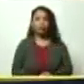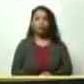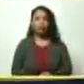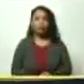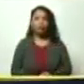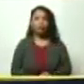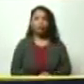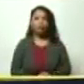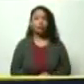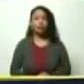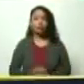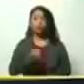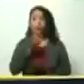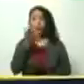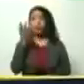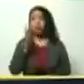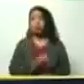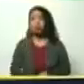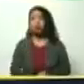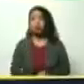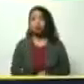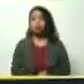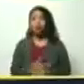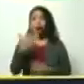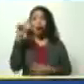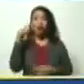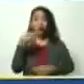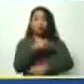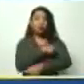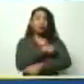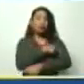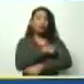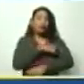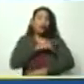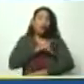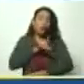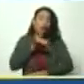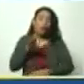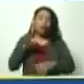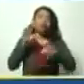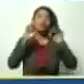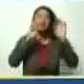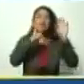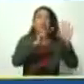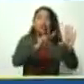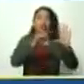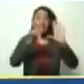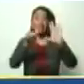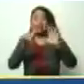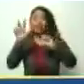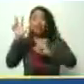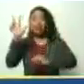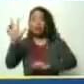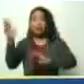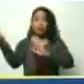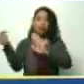y bueno quedaron las heridas ahí de 763 sanciones